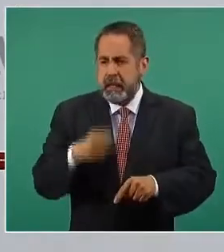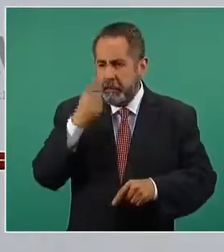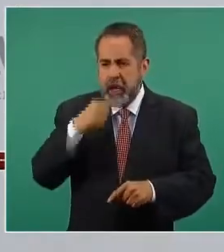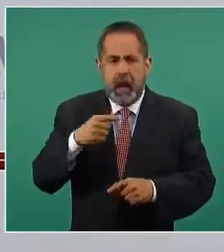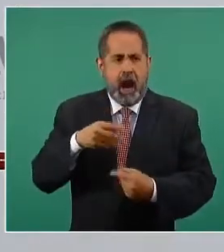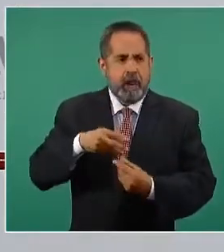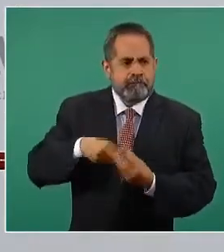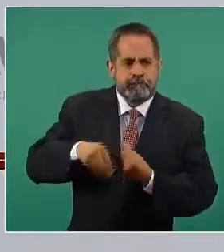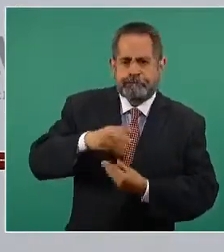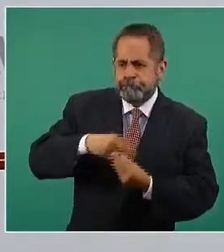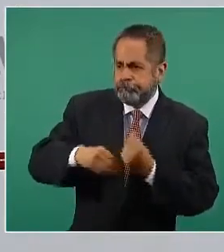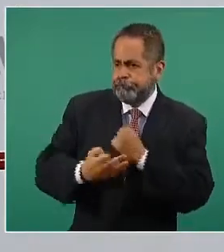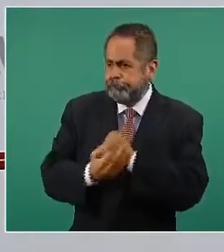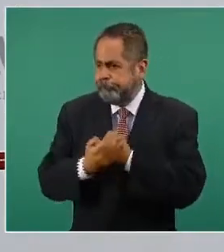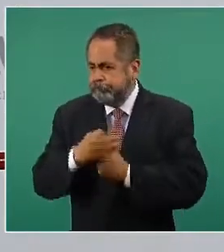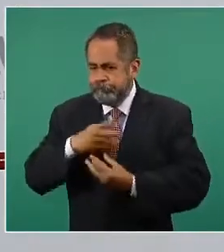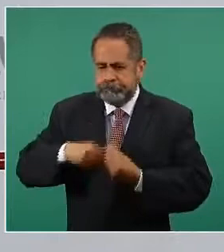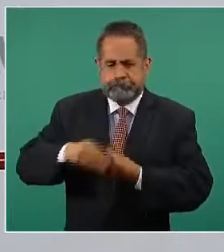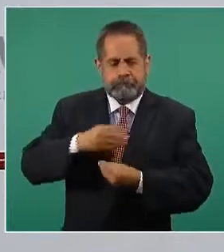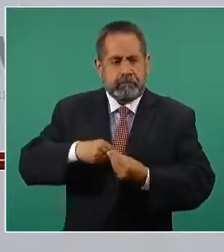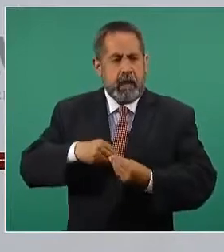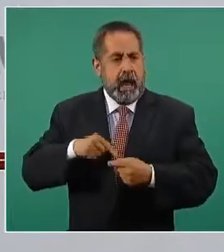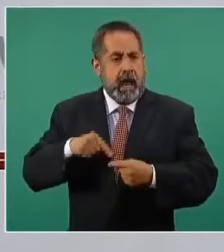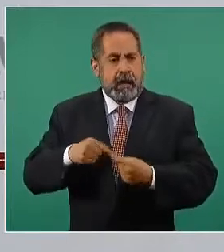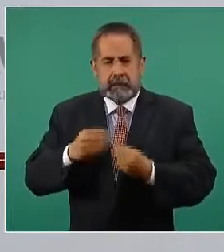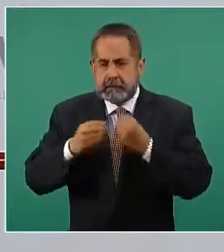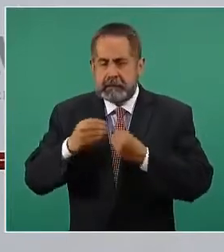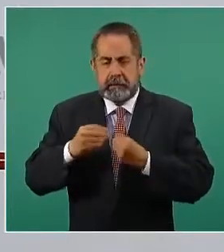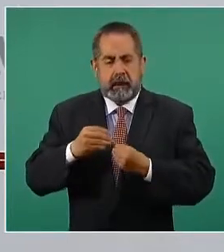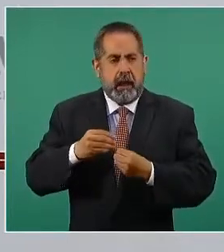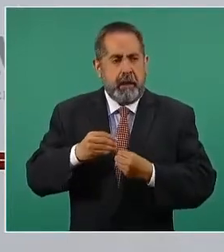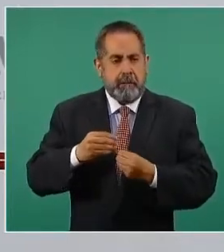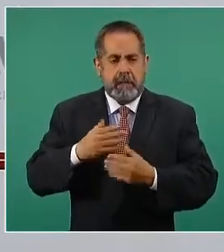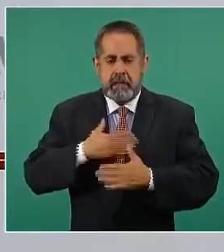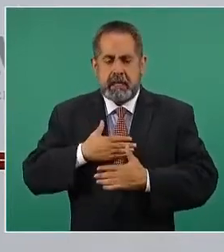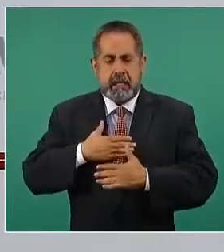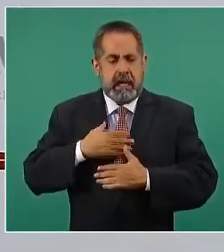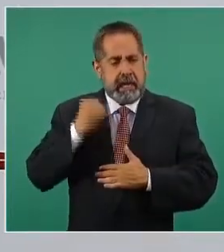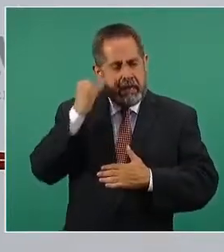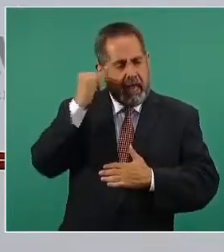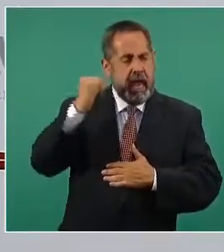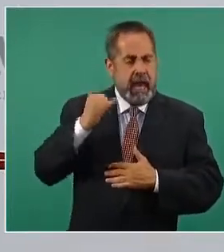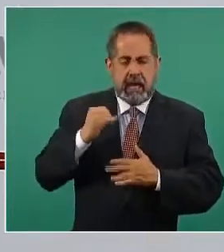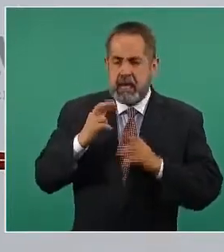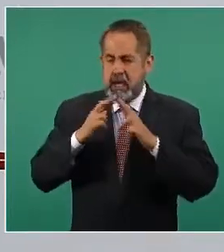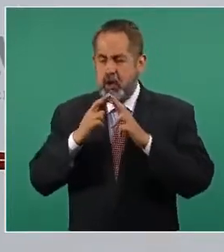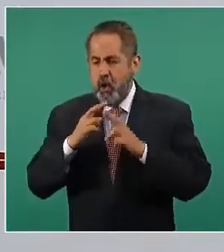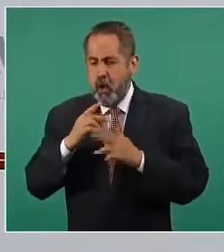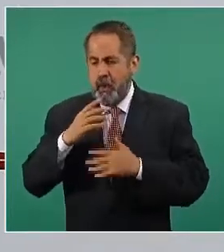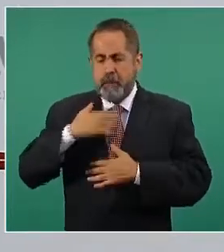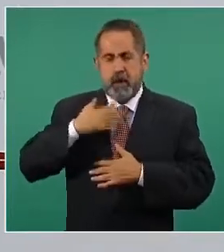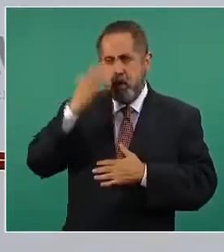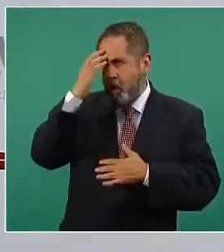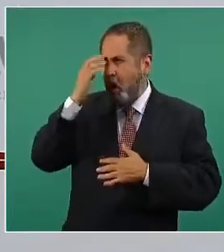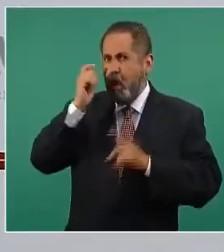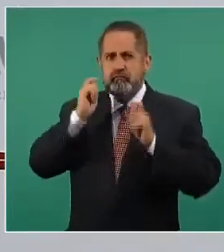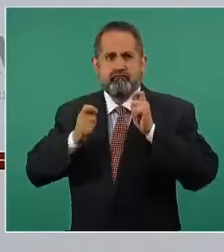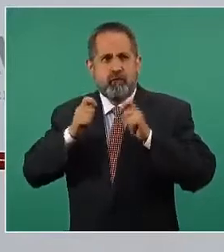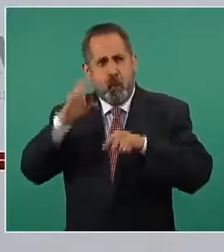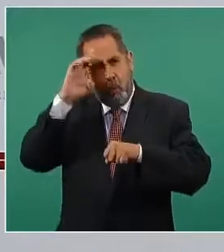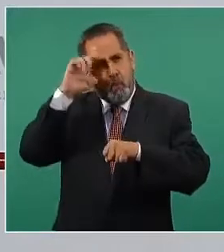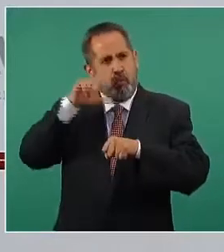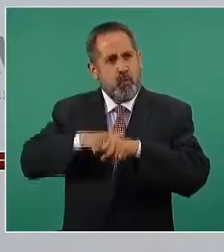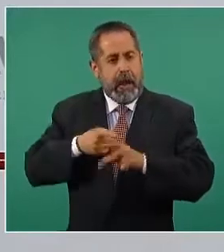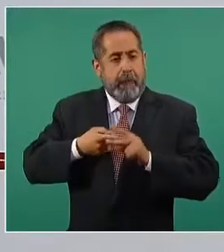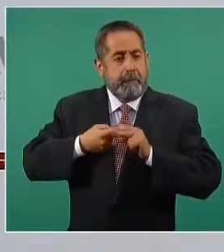sustento y desarrollar sus creencias, conocimientos y cultura.